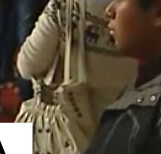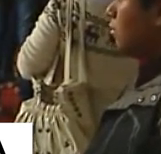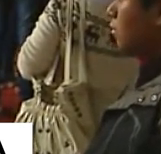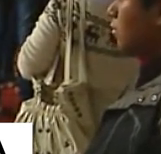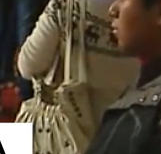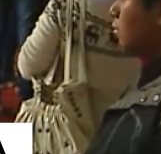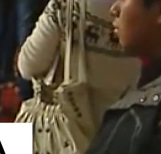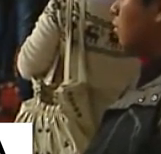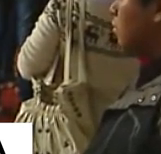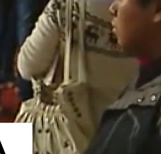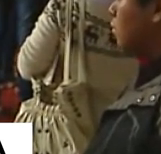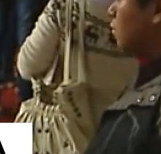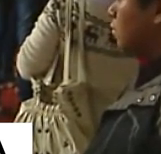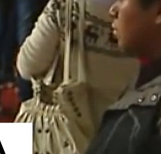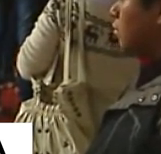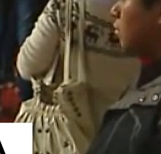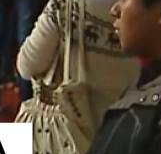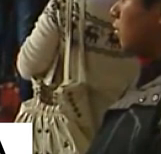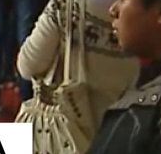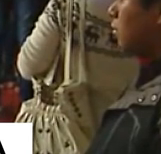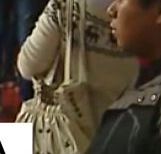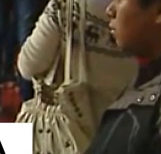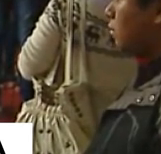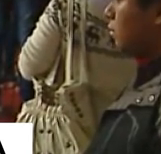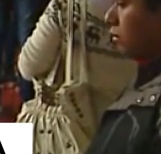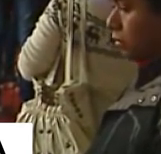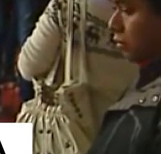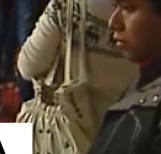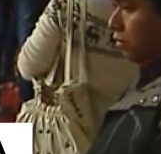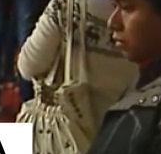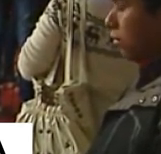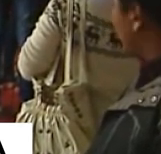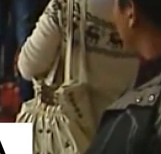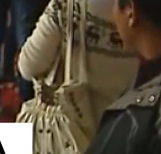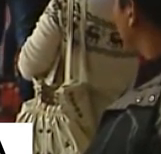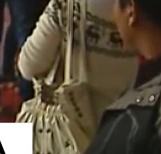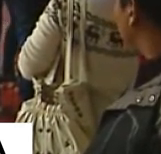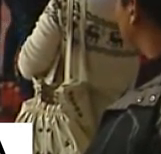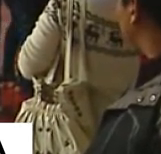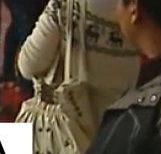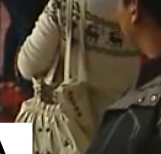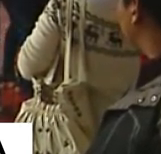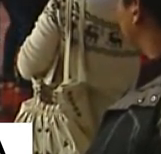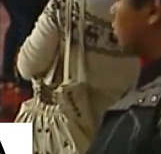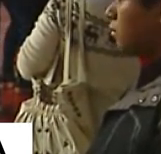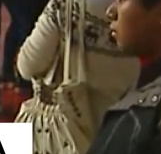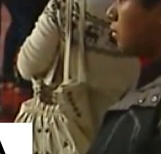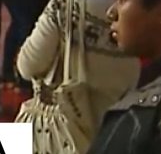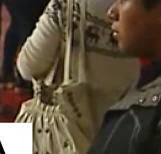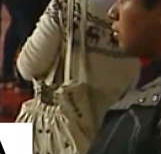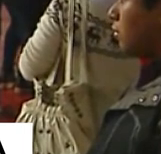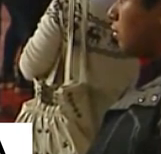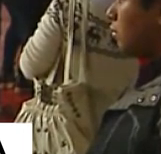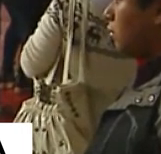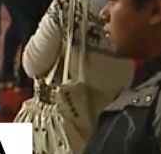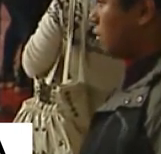discutiendo su opinión, que dice el bloque. ¿Qué bloque me habla? ¿Qué me